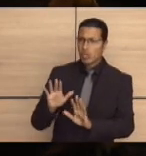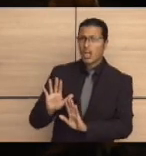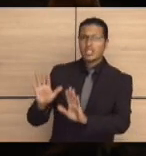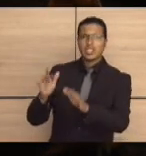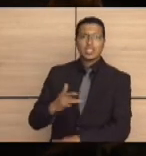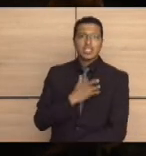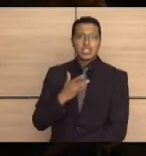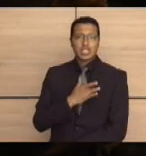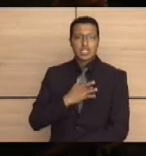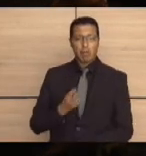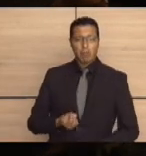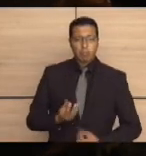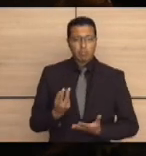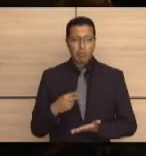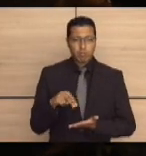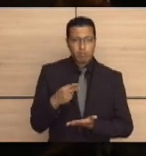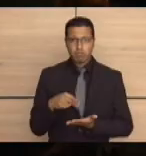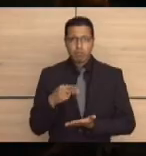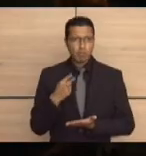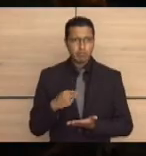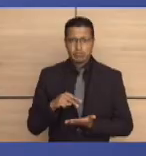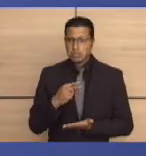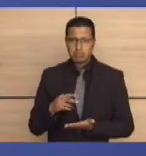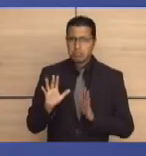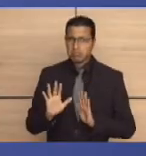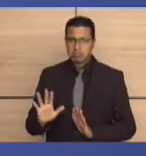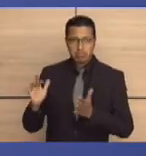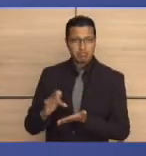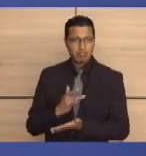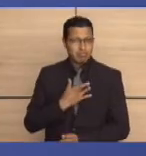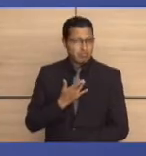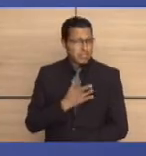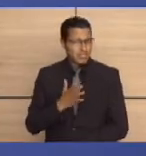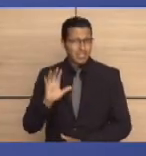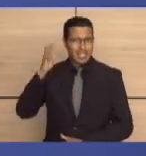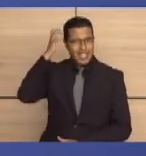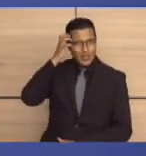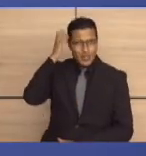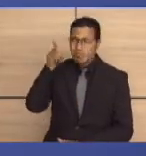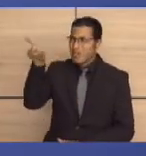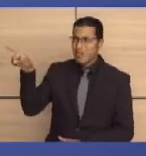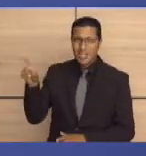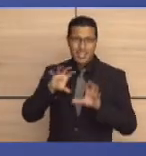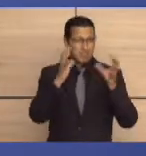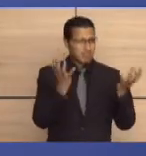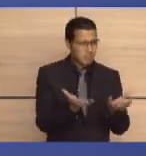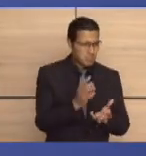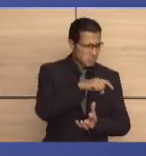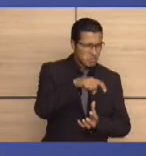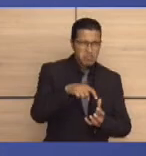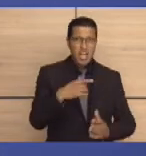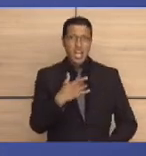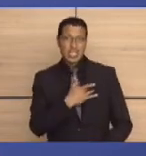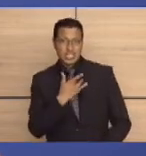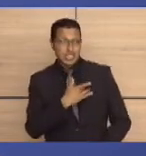la persona. Entonces, básicamente en Europa, en cualquier parte del mundo, lo que